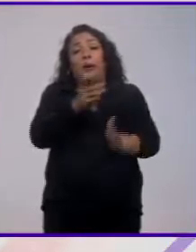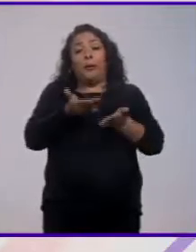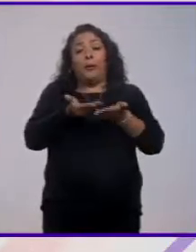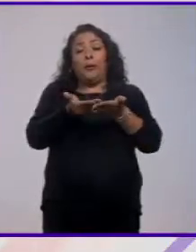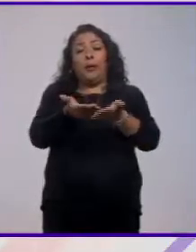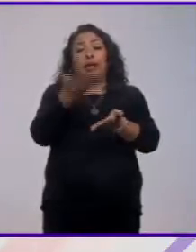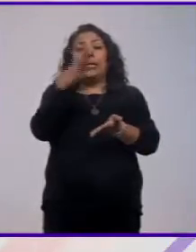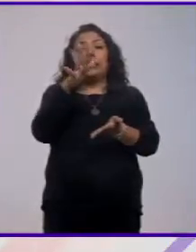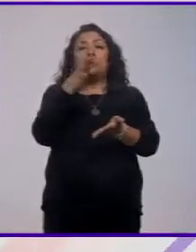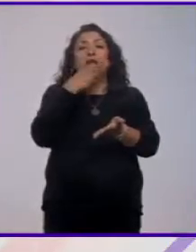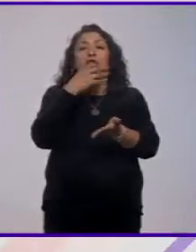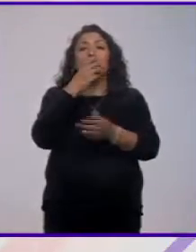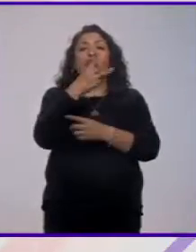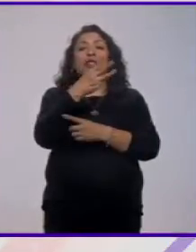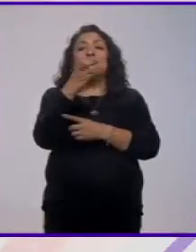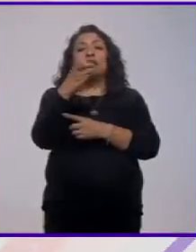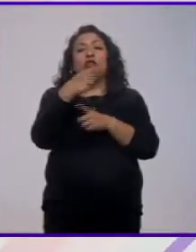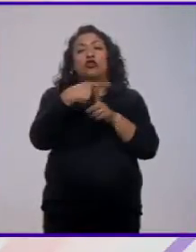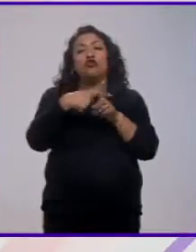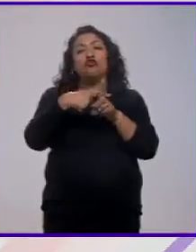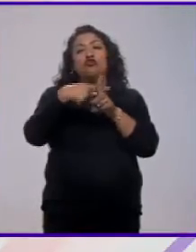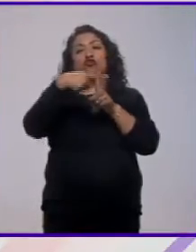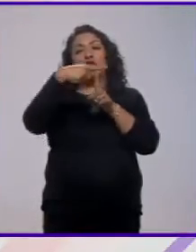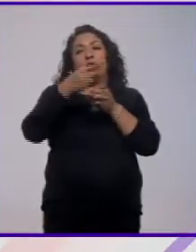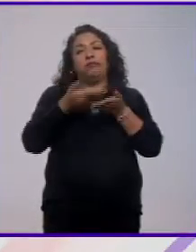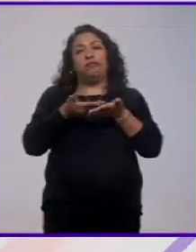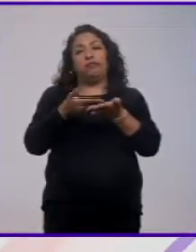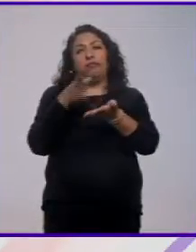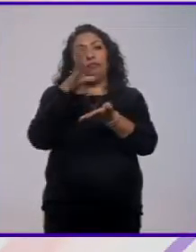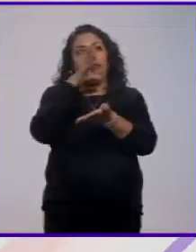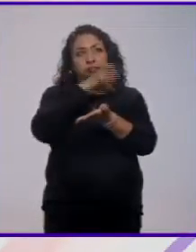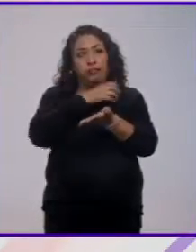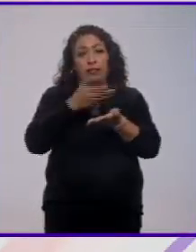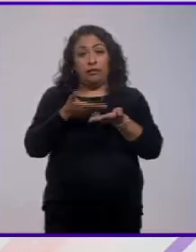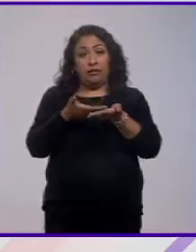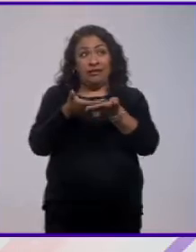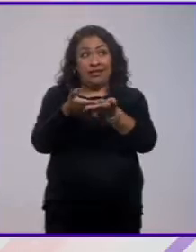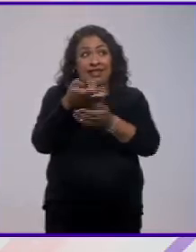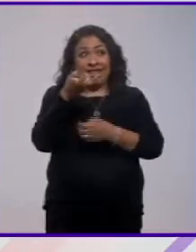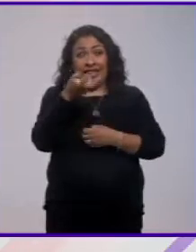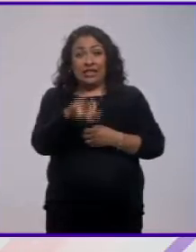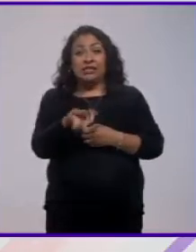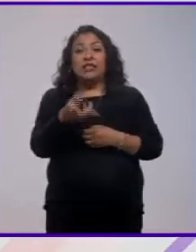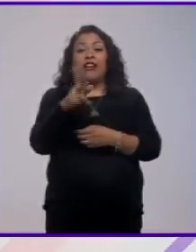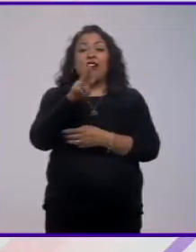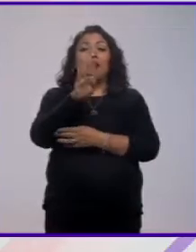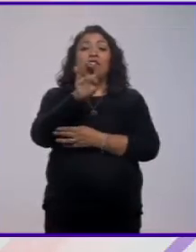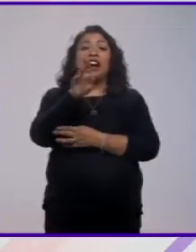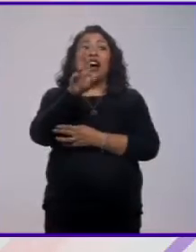a 300 grados centígrados. Tenemos que meter en tandoor, en horno. Este horno es de barro.